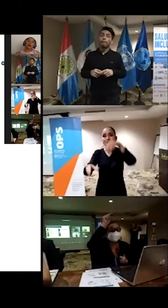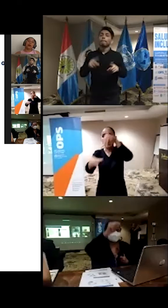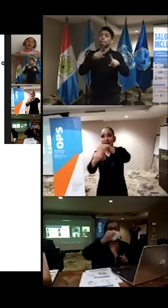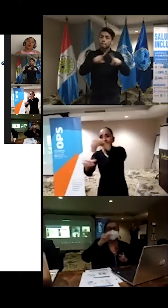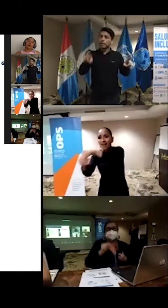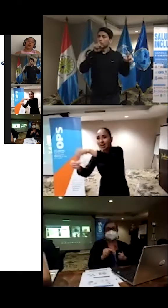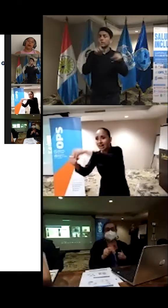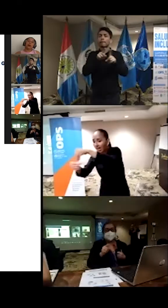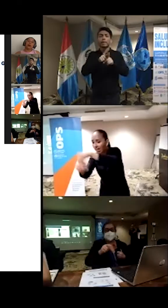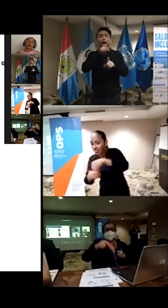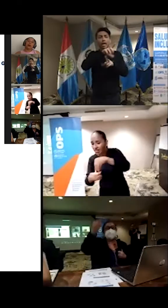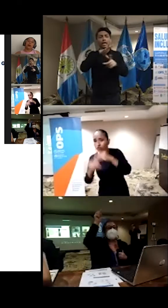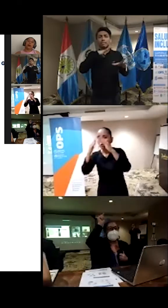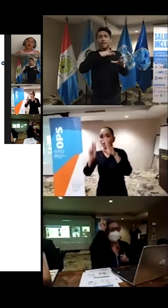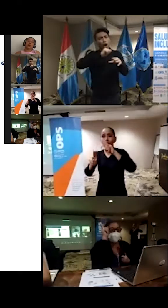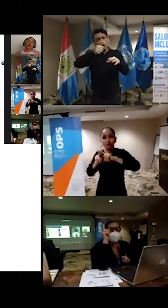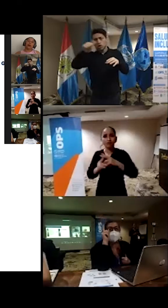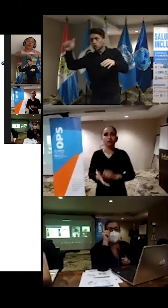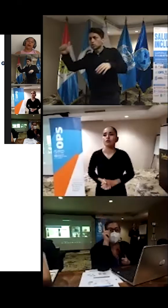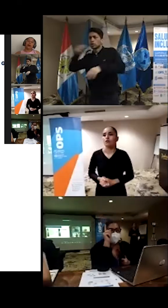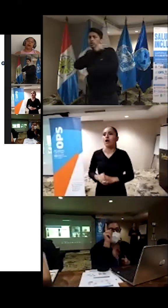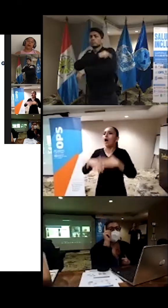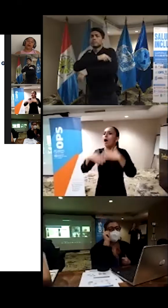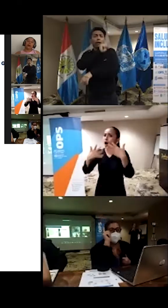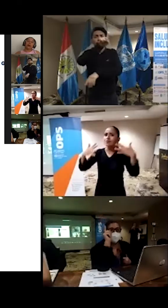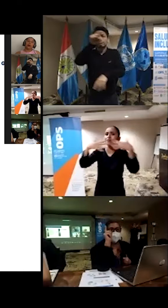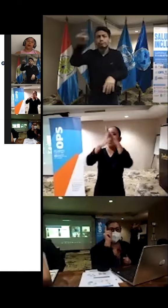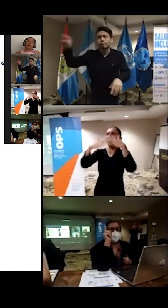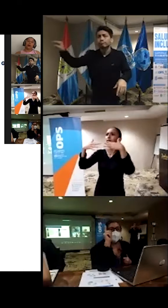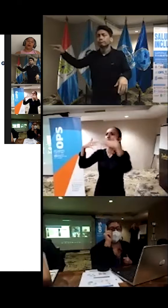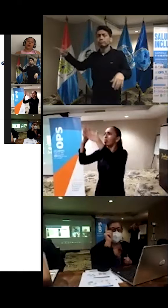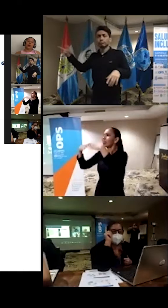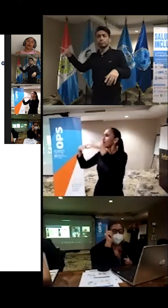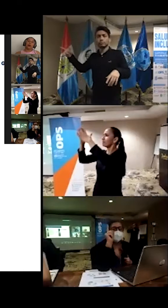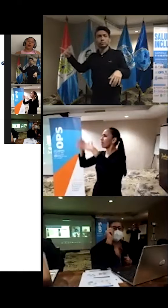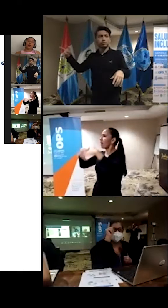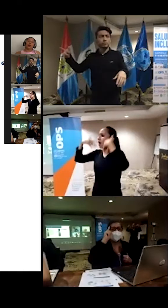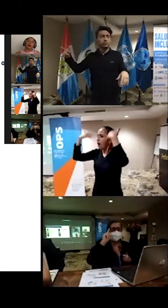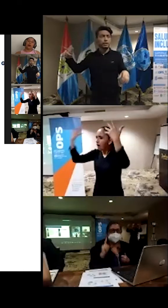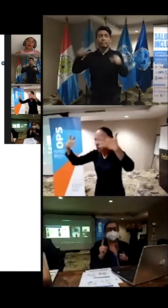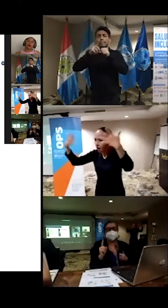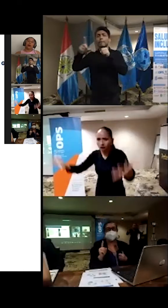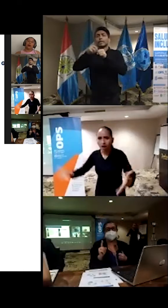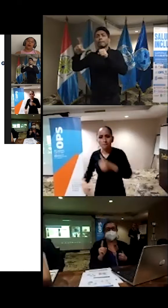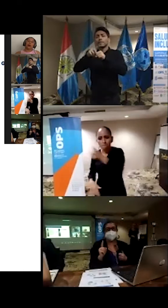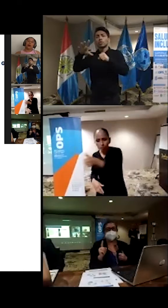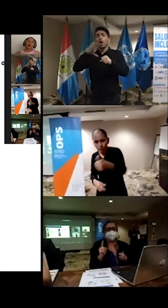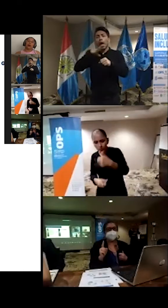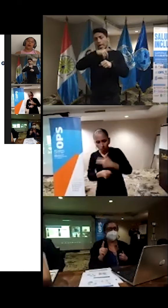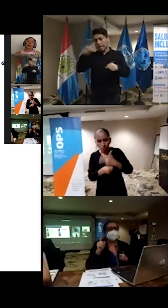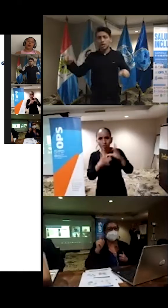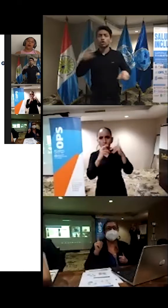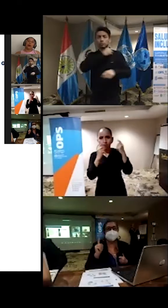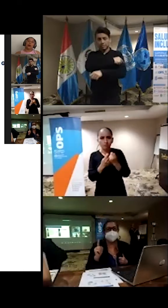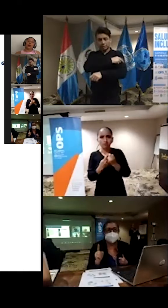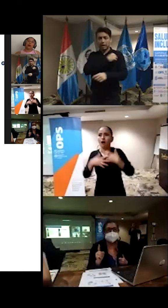nuestra red de servicio en cada uno de los departamentos de Guatemala.